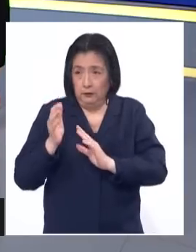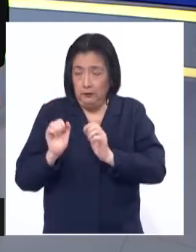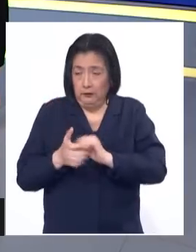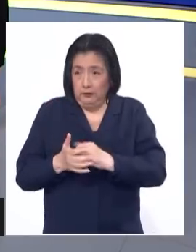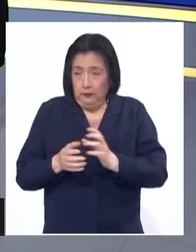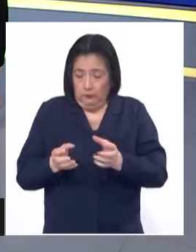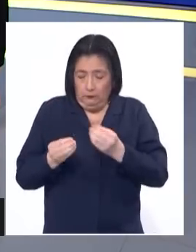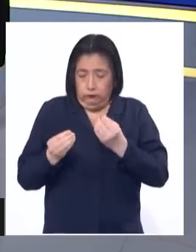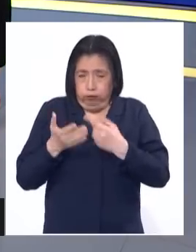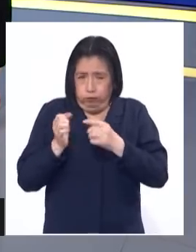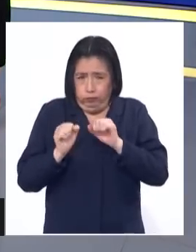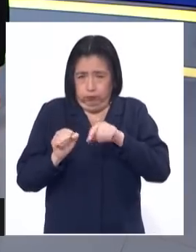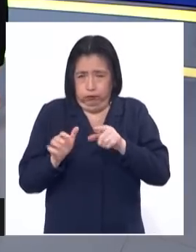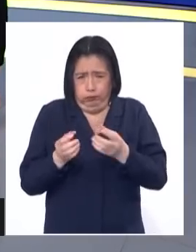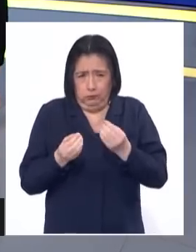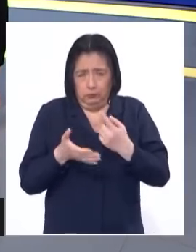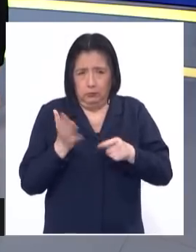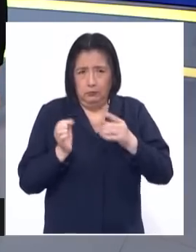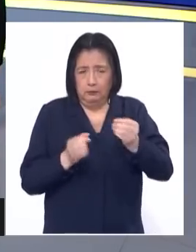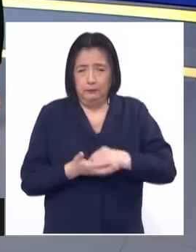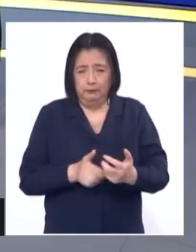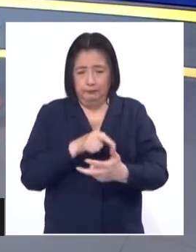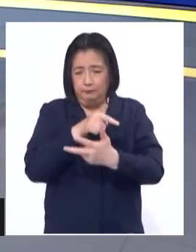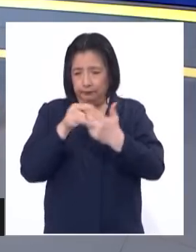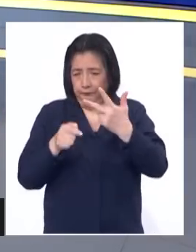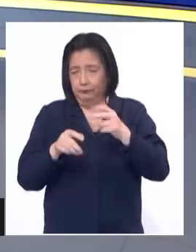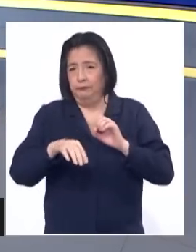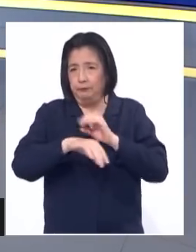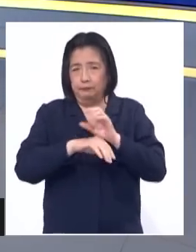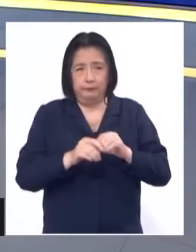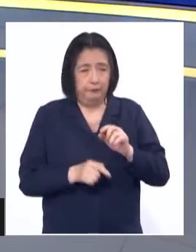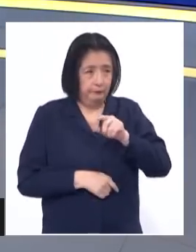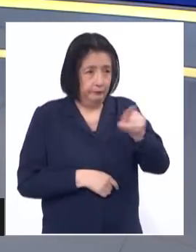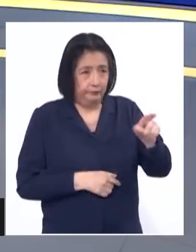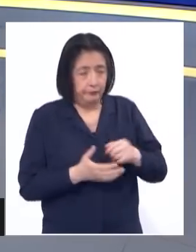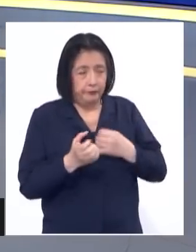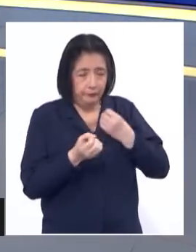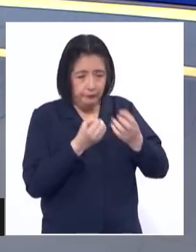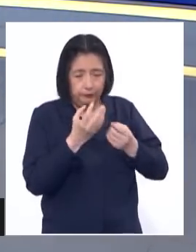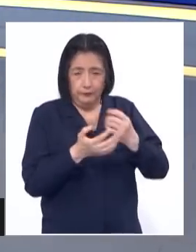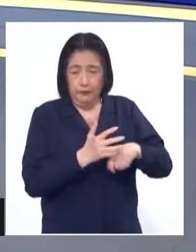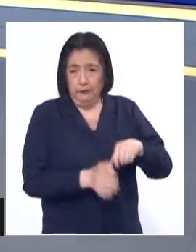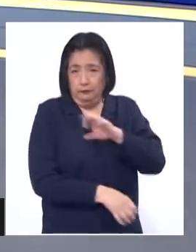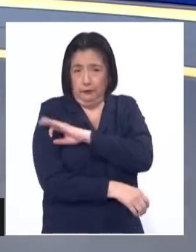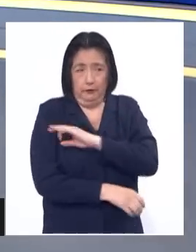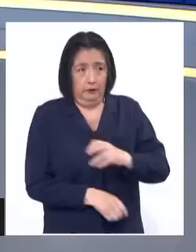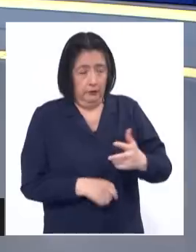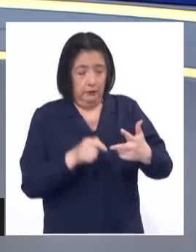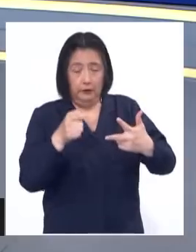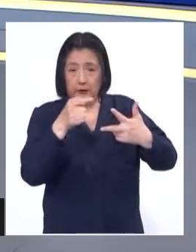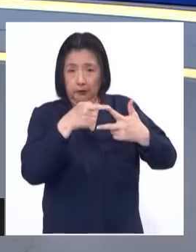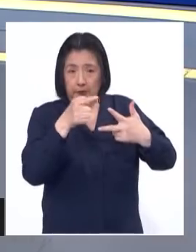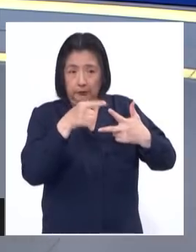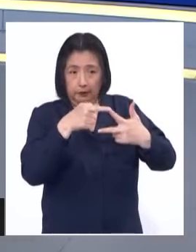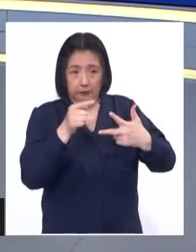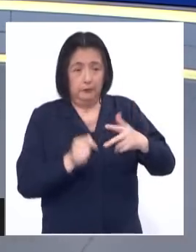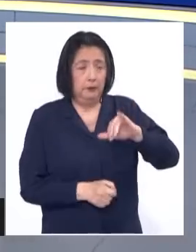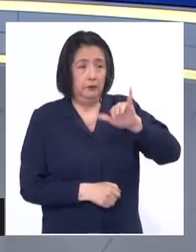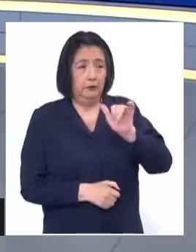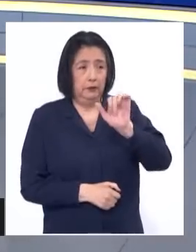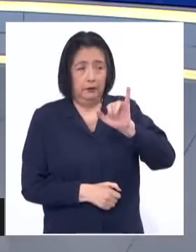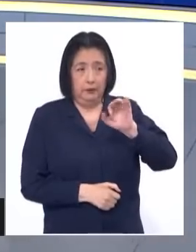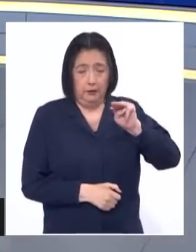¿Y cómo así? Esto a través de tres asesores. Esa es la tesis fiscal. El primero, Jaime Javier